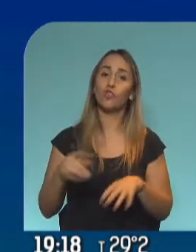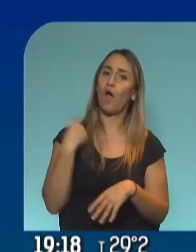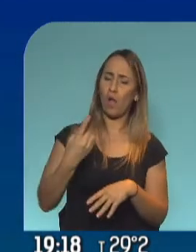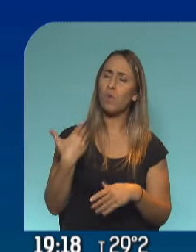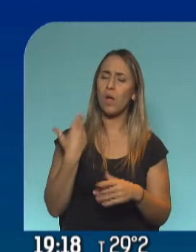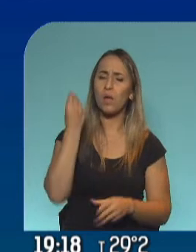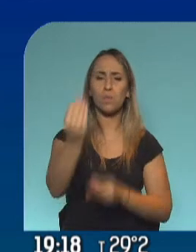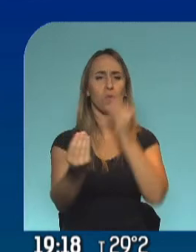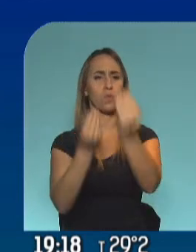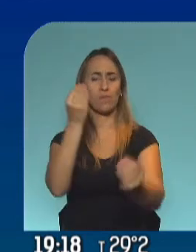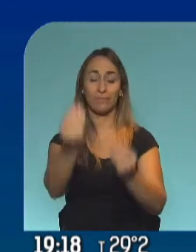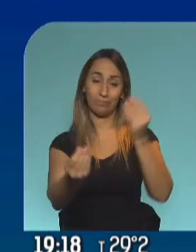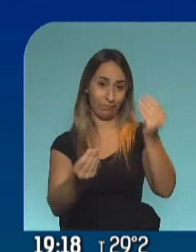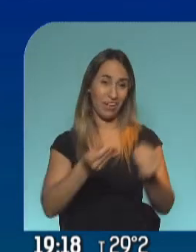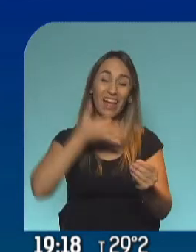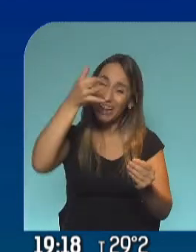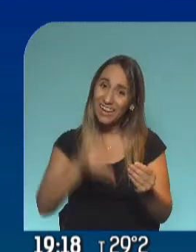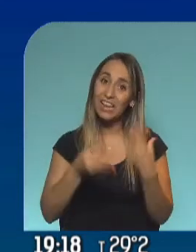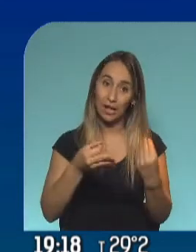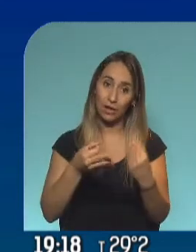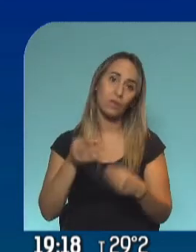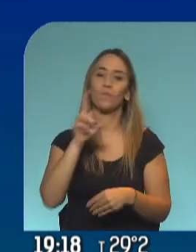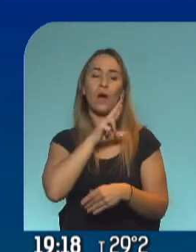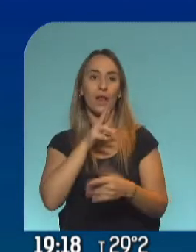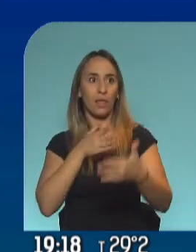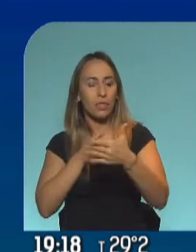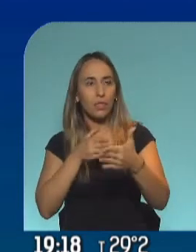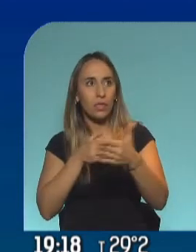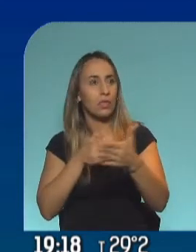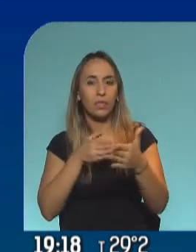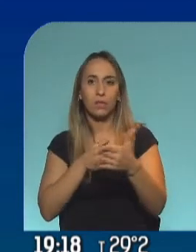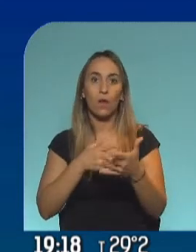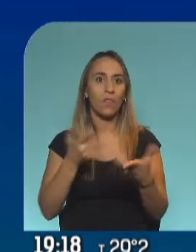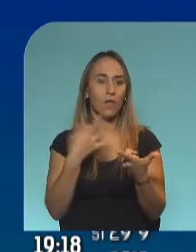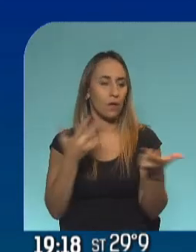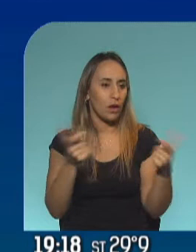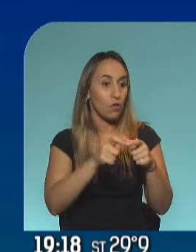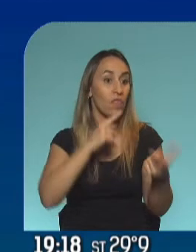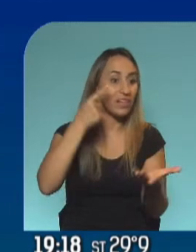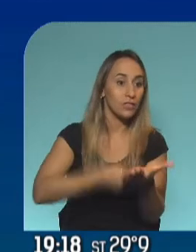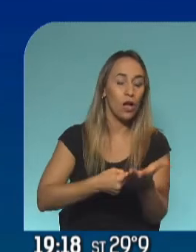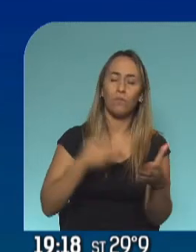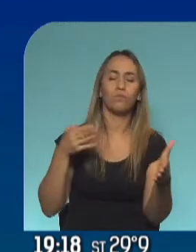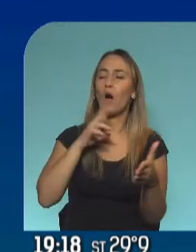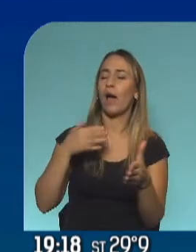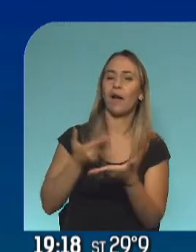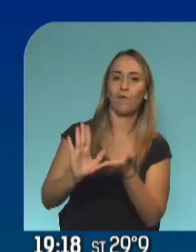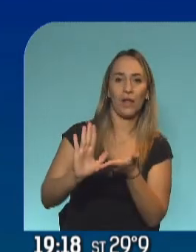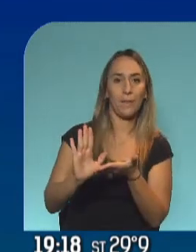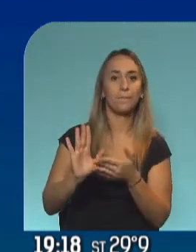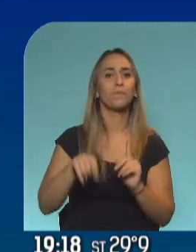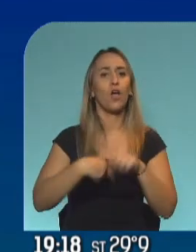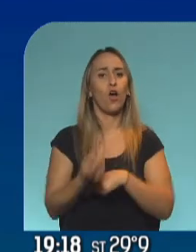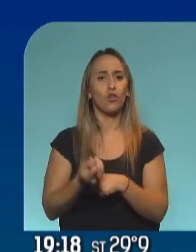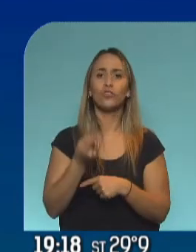lugares, pero concretamente lo que ocurre es que las mujeres tenemos vedada la participación cuando hay que tomar decisiones. Alta dirección pública,